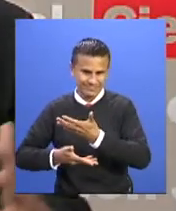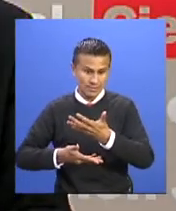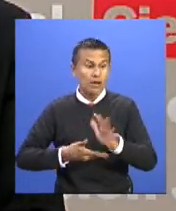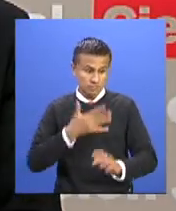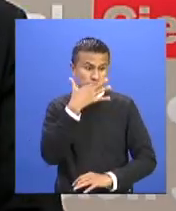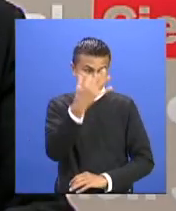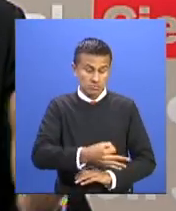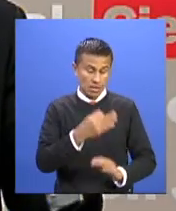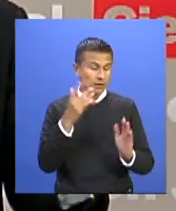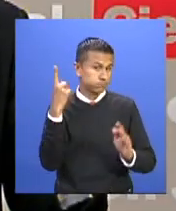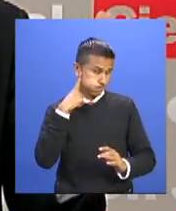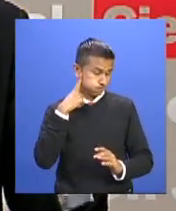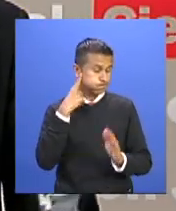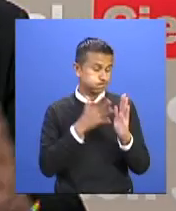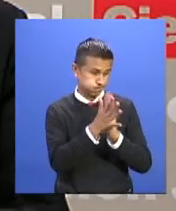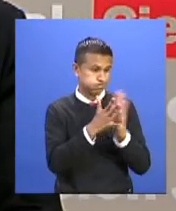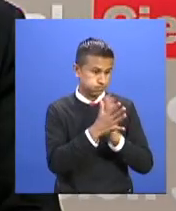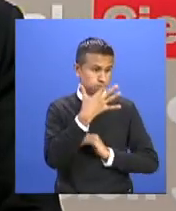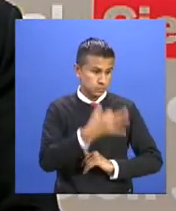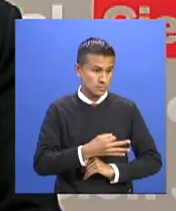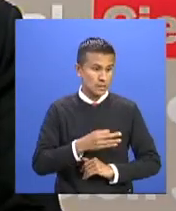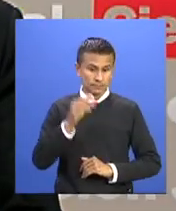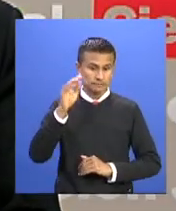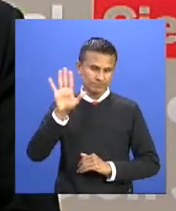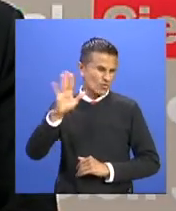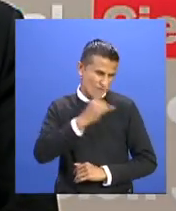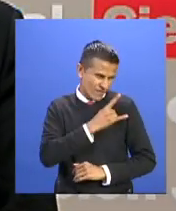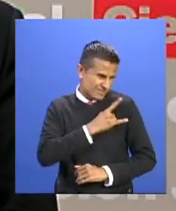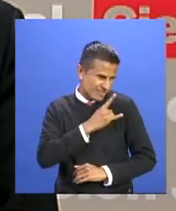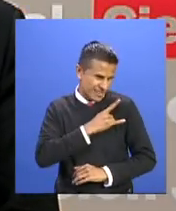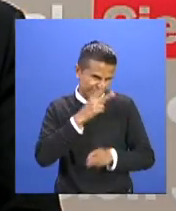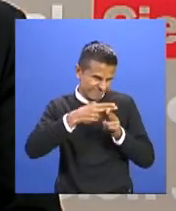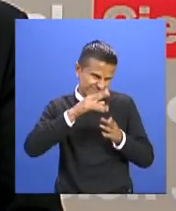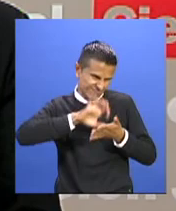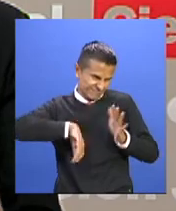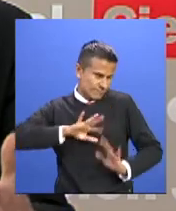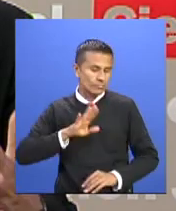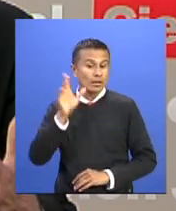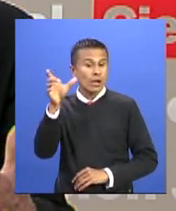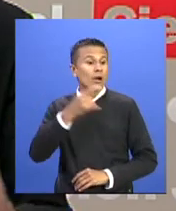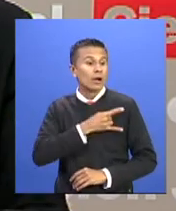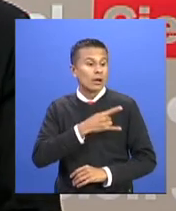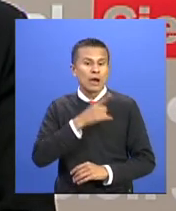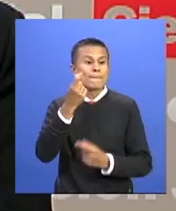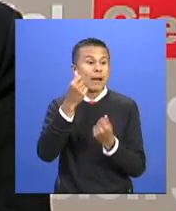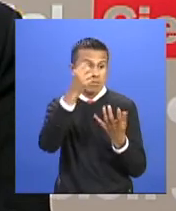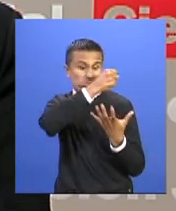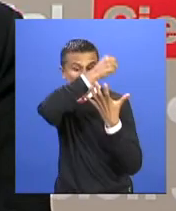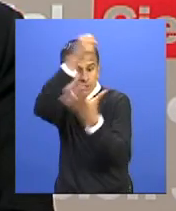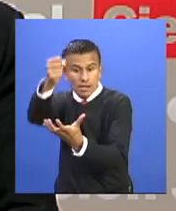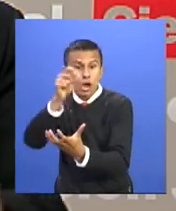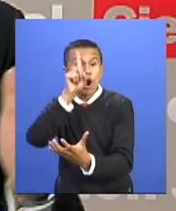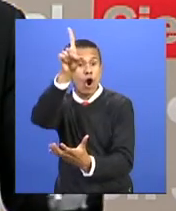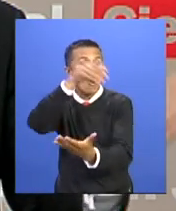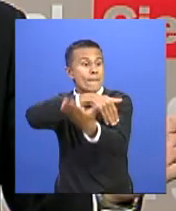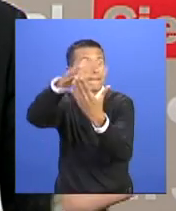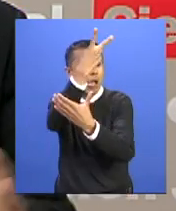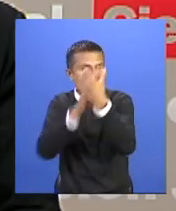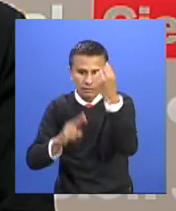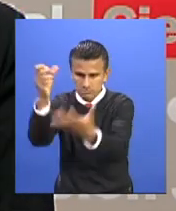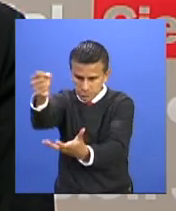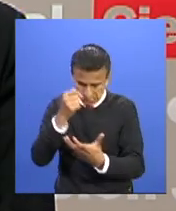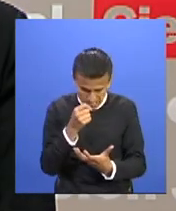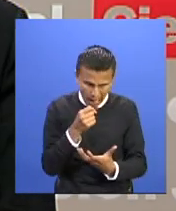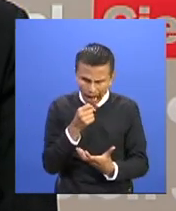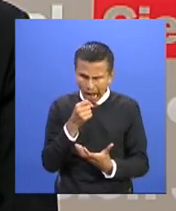Vimos el caso, y lo pongo como un ejemplo claro, el caso de una universidad que desvió $1 billón para otros